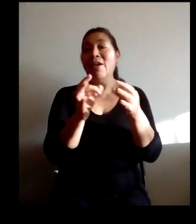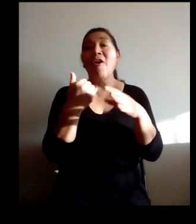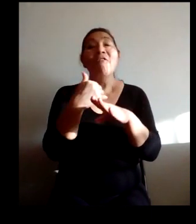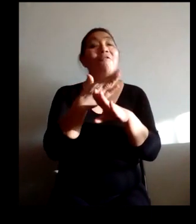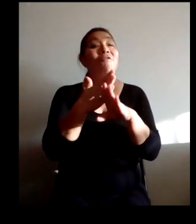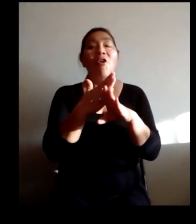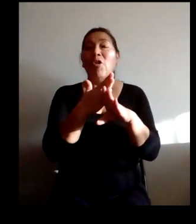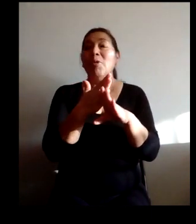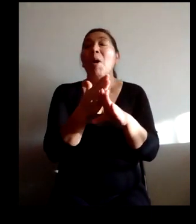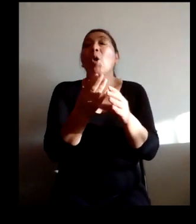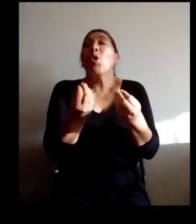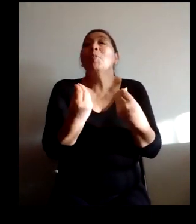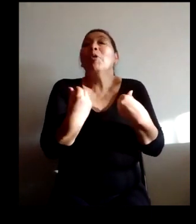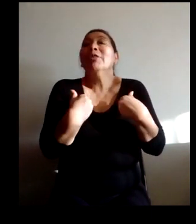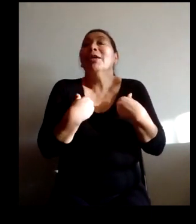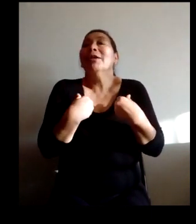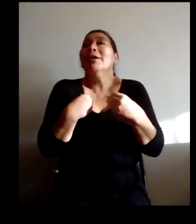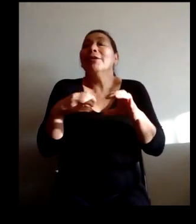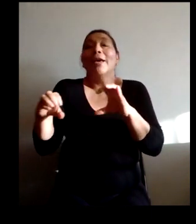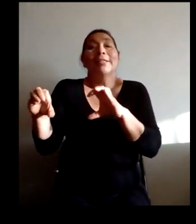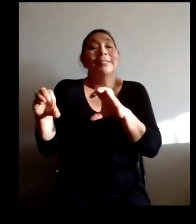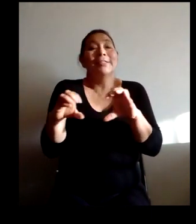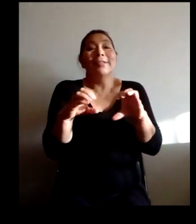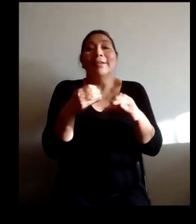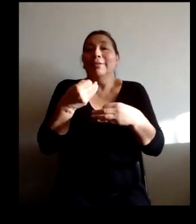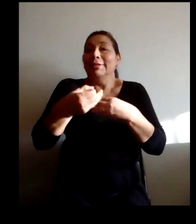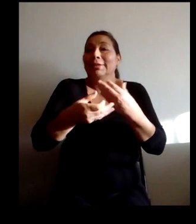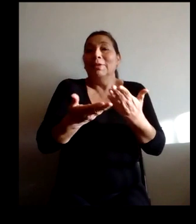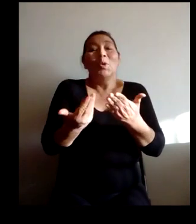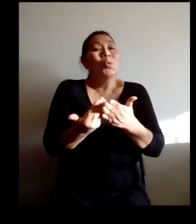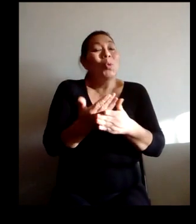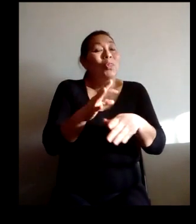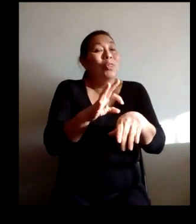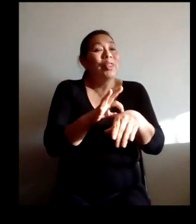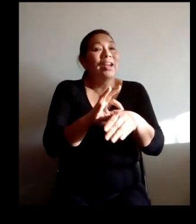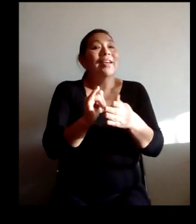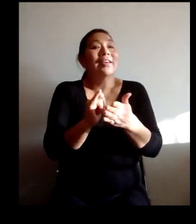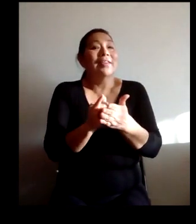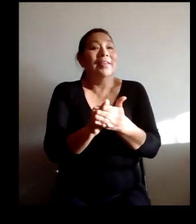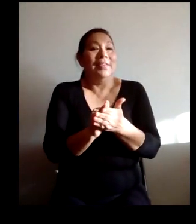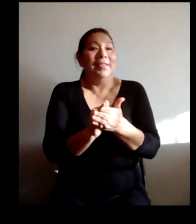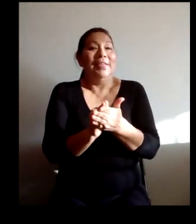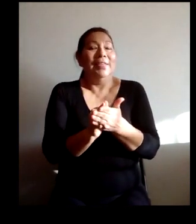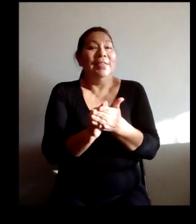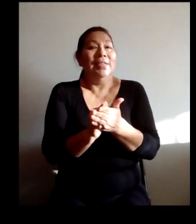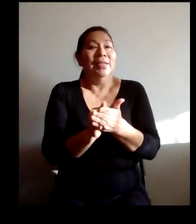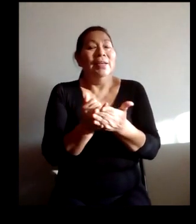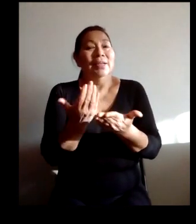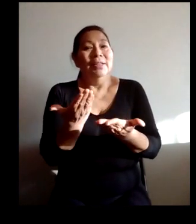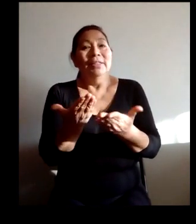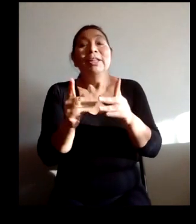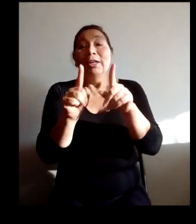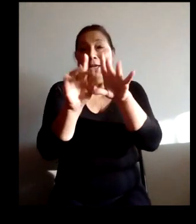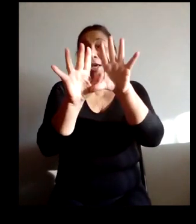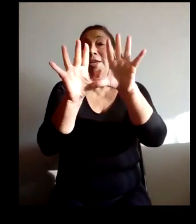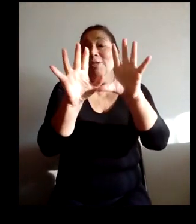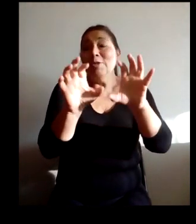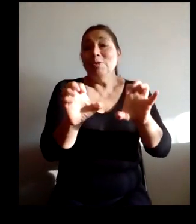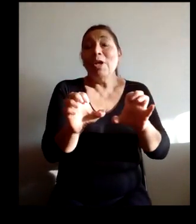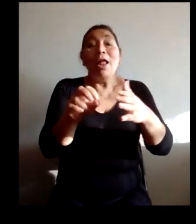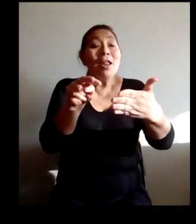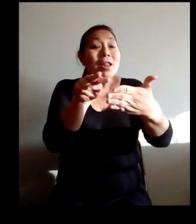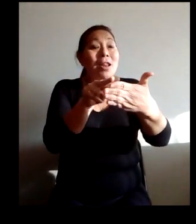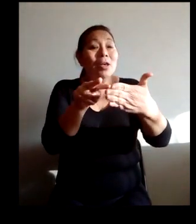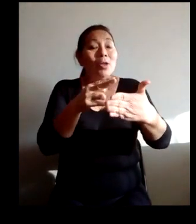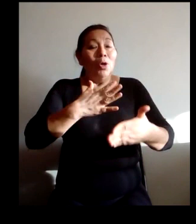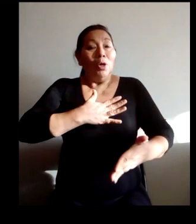idóneo, el método, la forma como se realiza ese procedimiento médico es un examen a